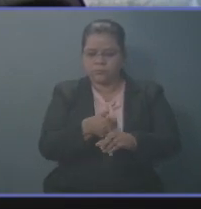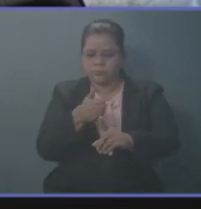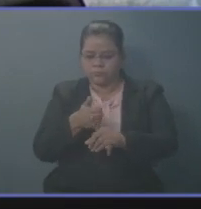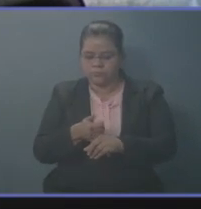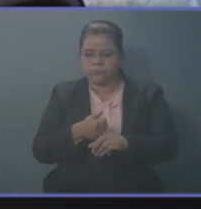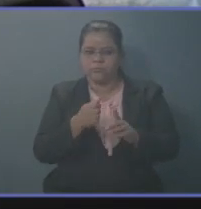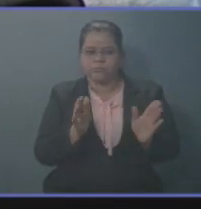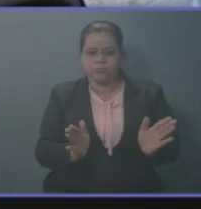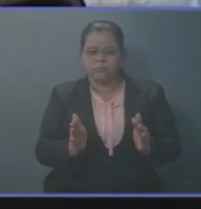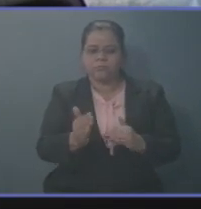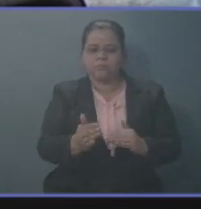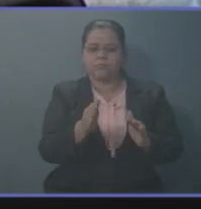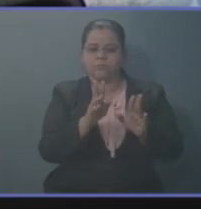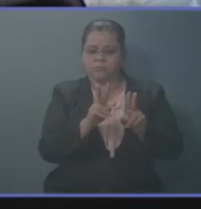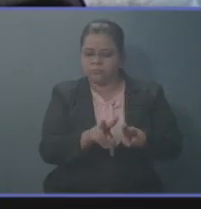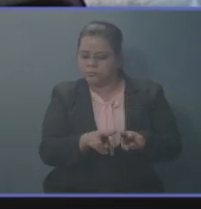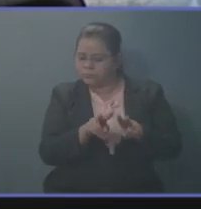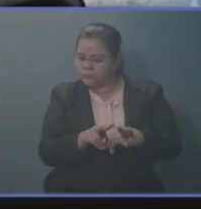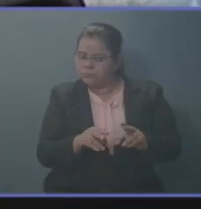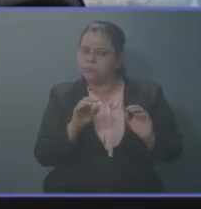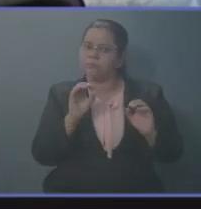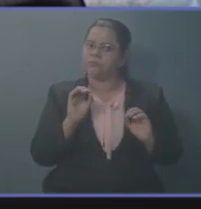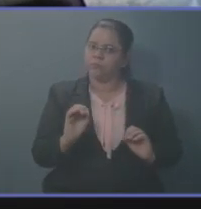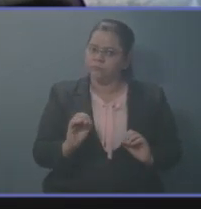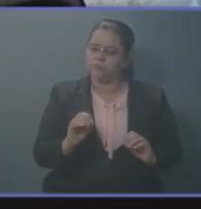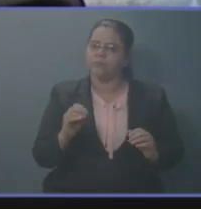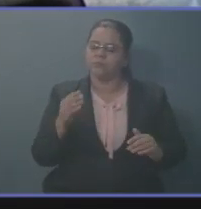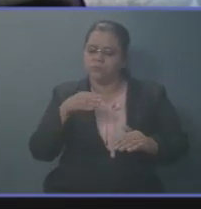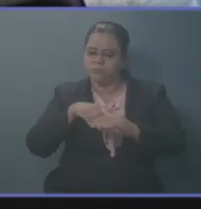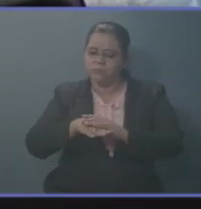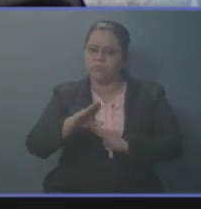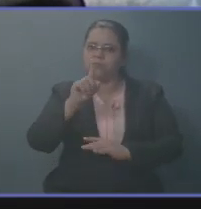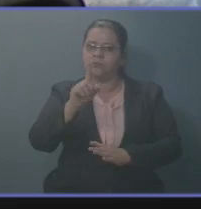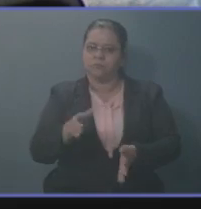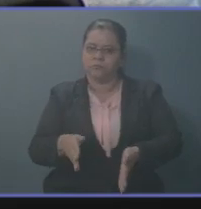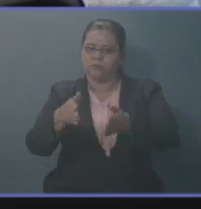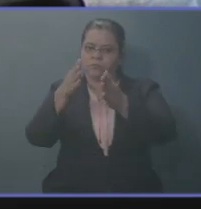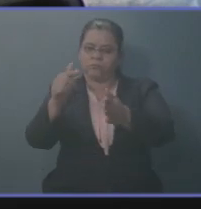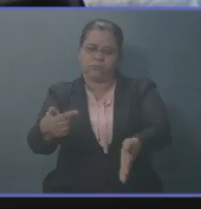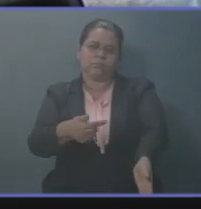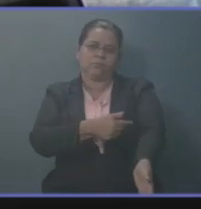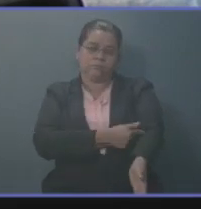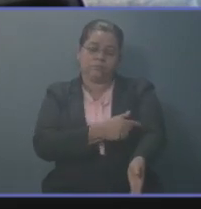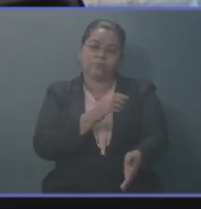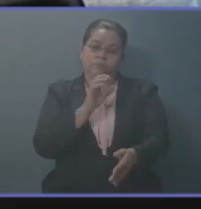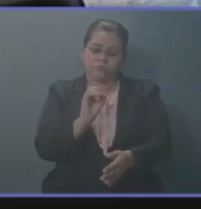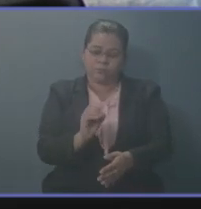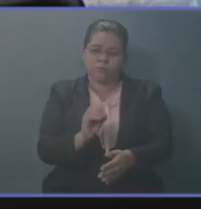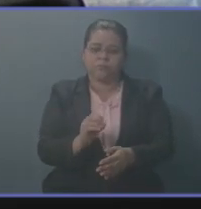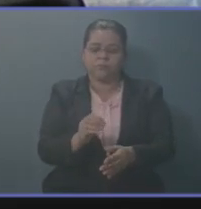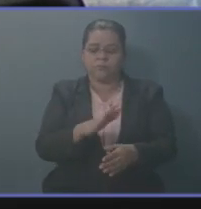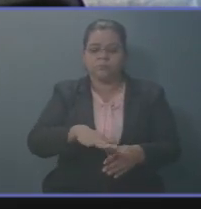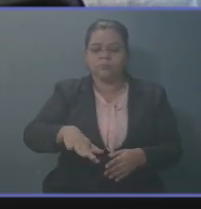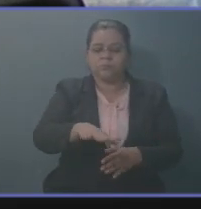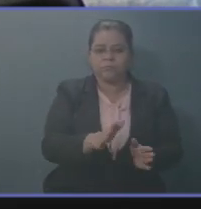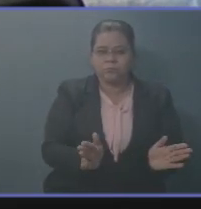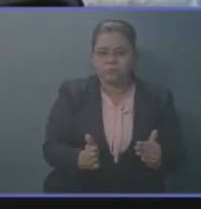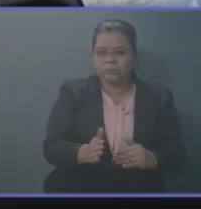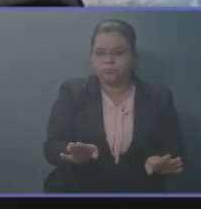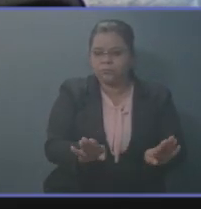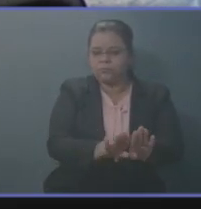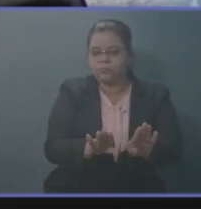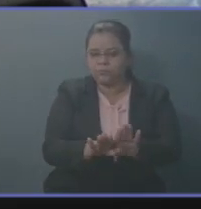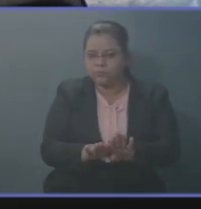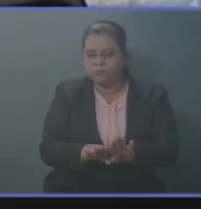de cuarentena o, según el caso, internamiento sanitario forzoso o en centro de contención o centro